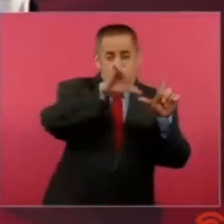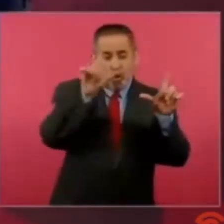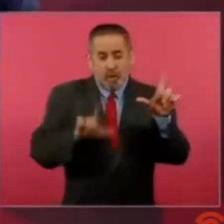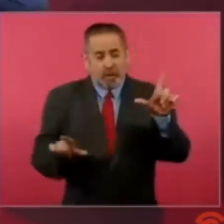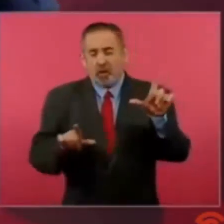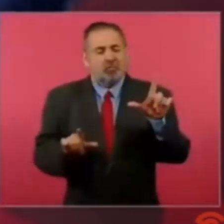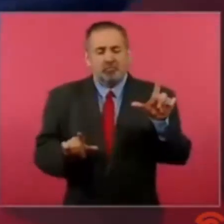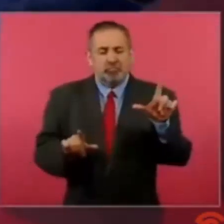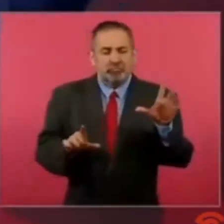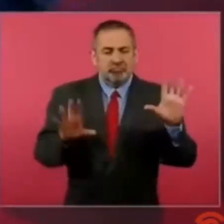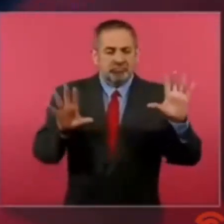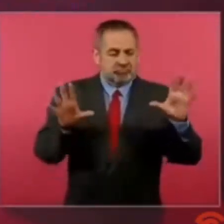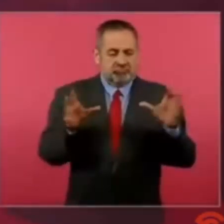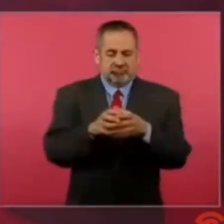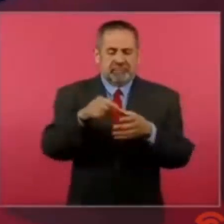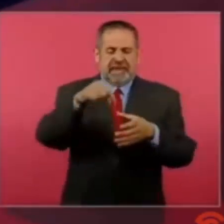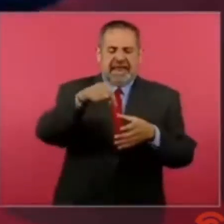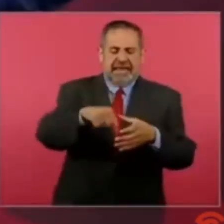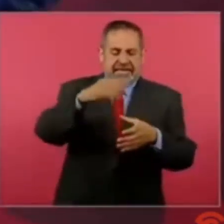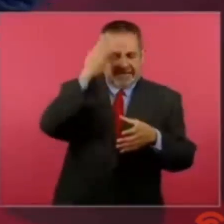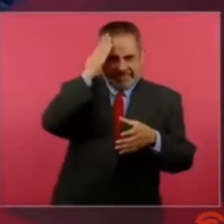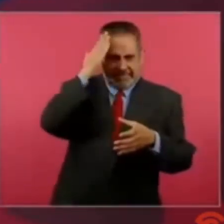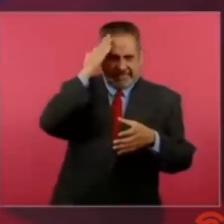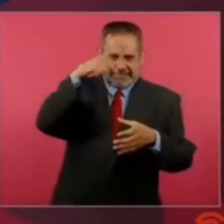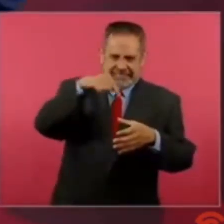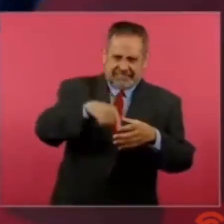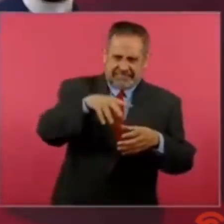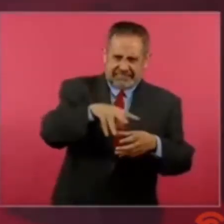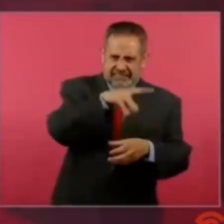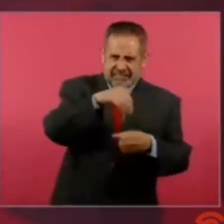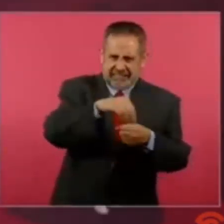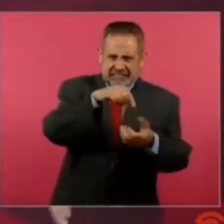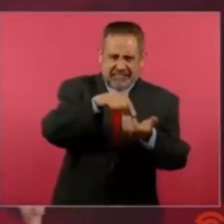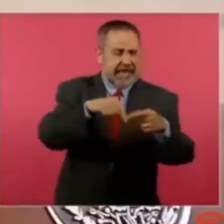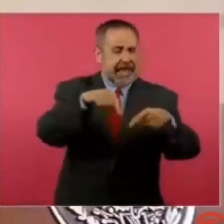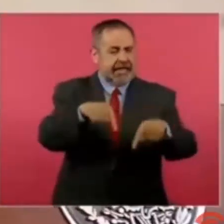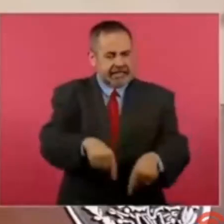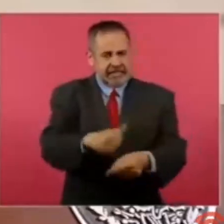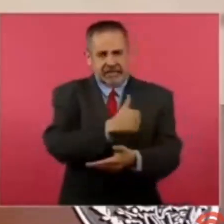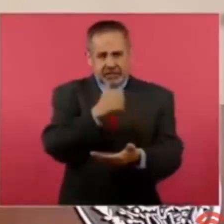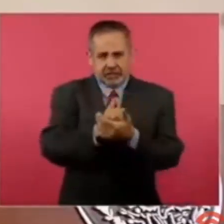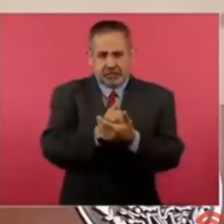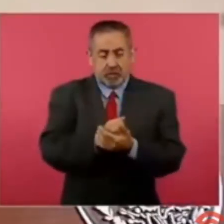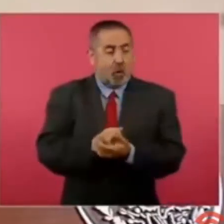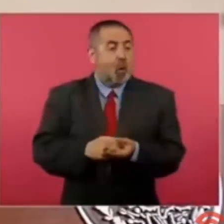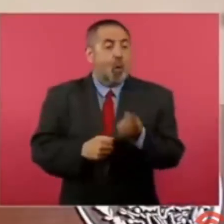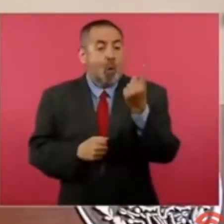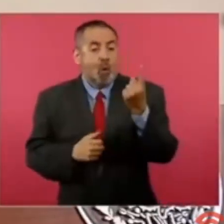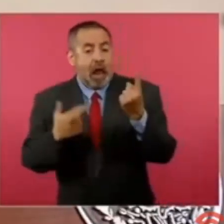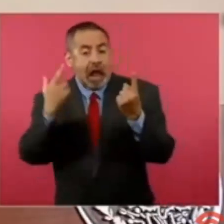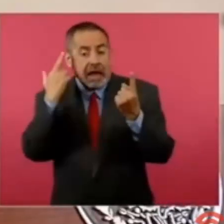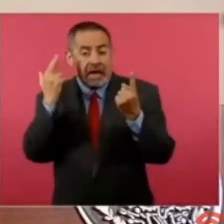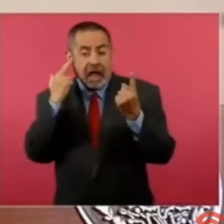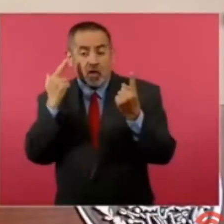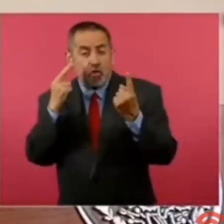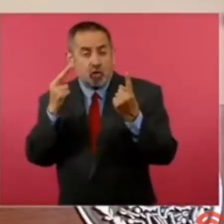No hay cadenas de radio que tengan presencia en todo el territorio nacional.